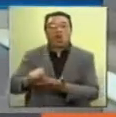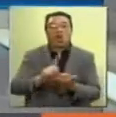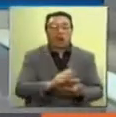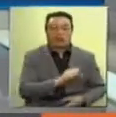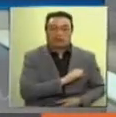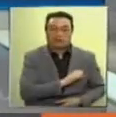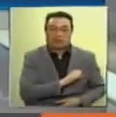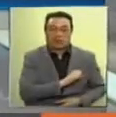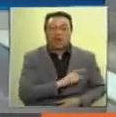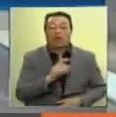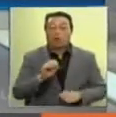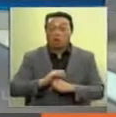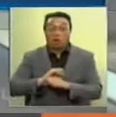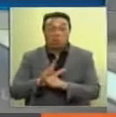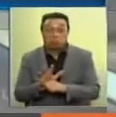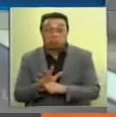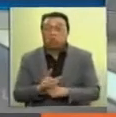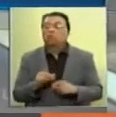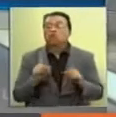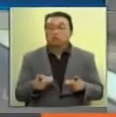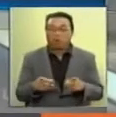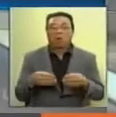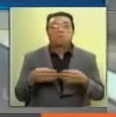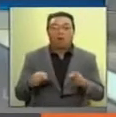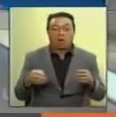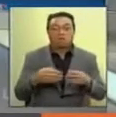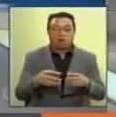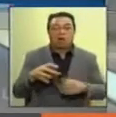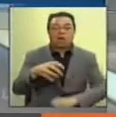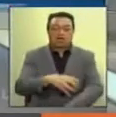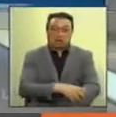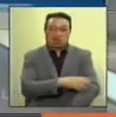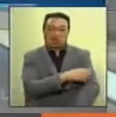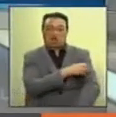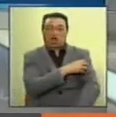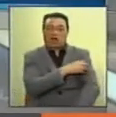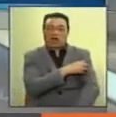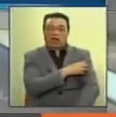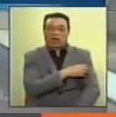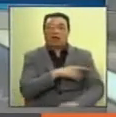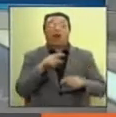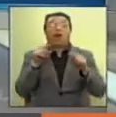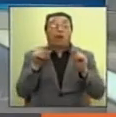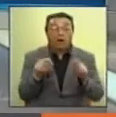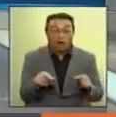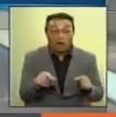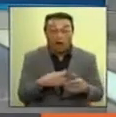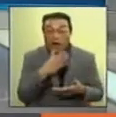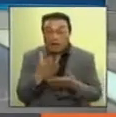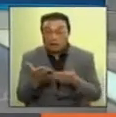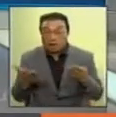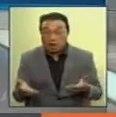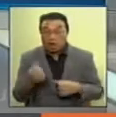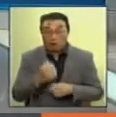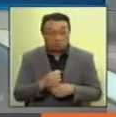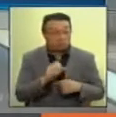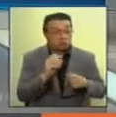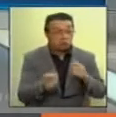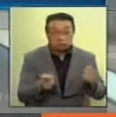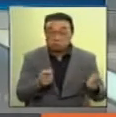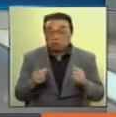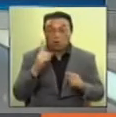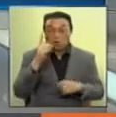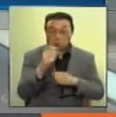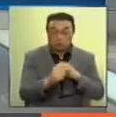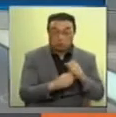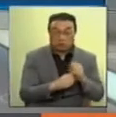Santiago y a pesar de la pandemia planean abrir sucursales en regiones. A la capacidad que hasta hoy están funcionando, calculan que al